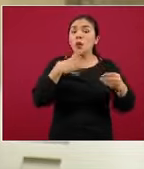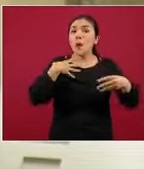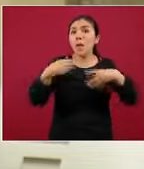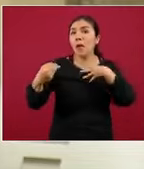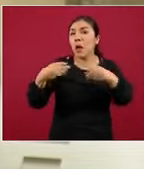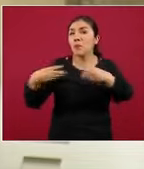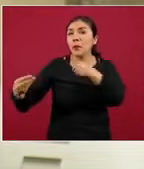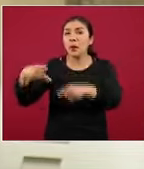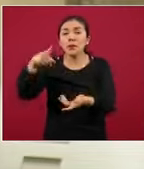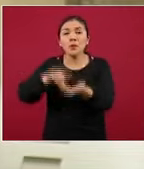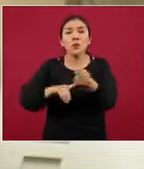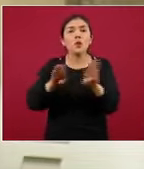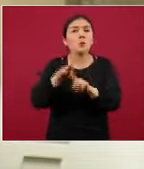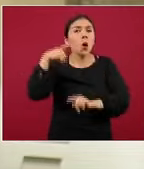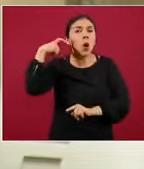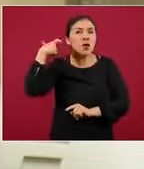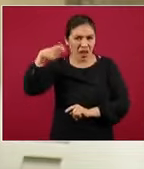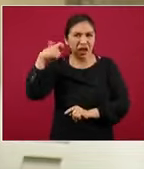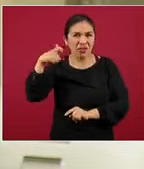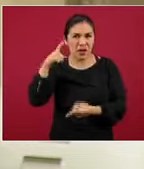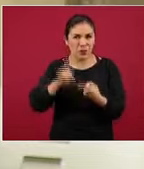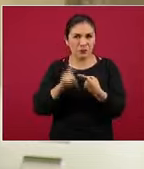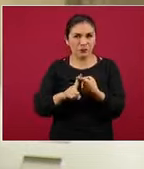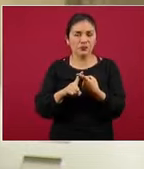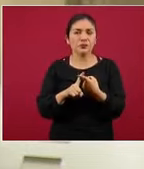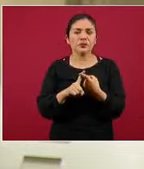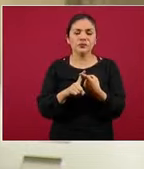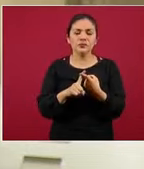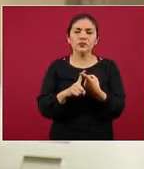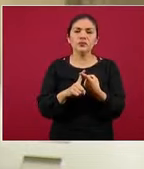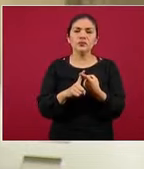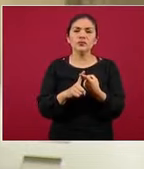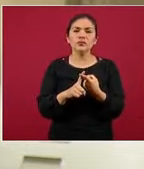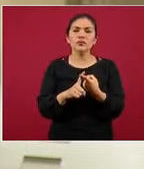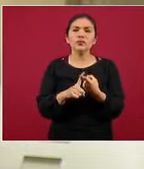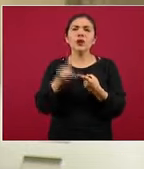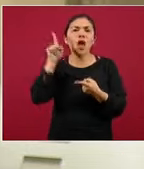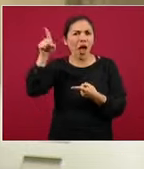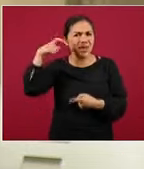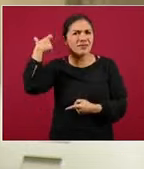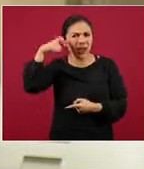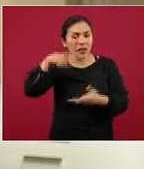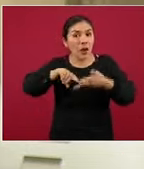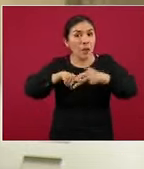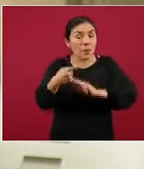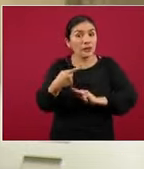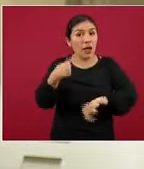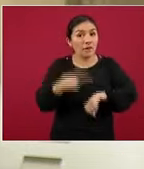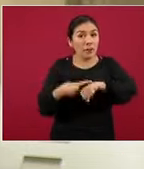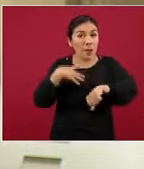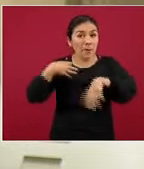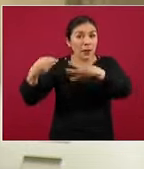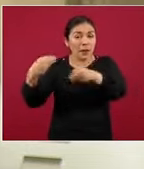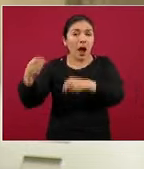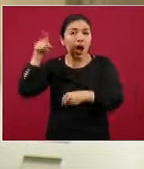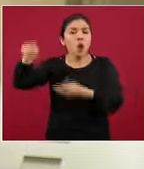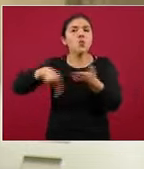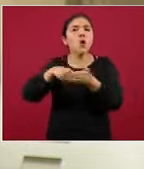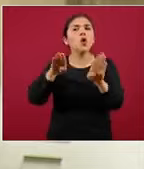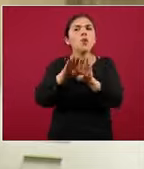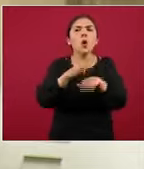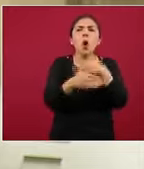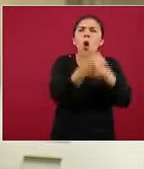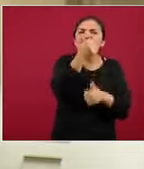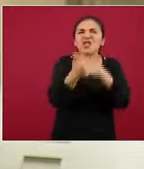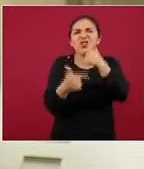en particular está Querétaro. En Querétaro empezó la pandemia en el lugar como 11,